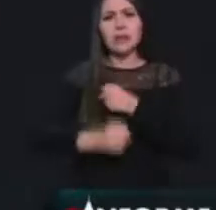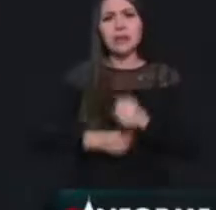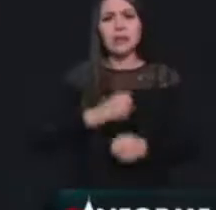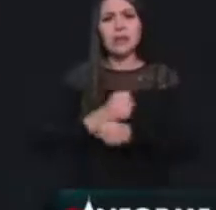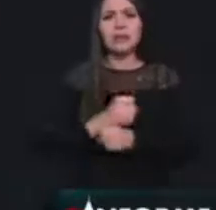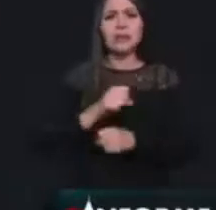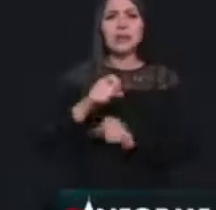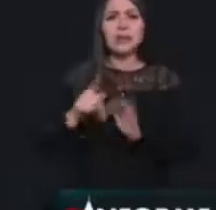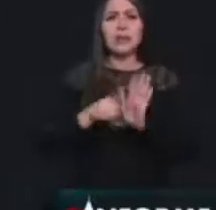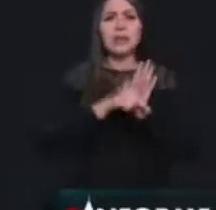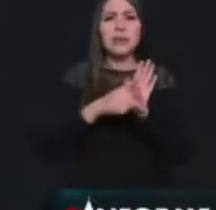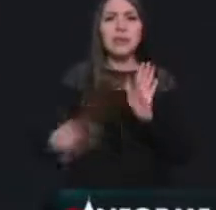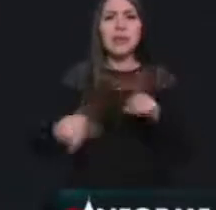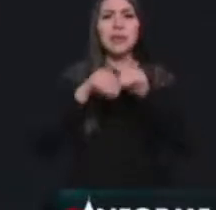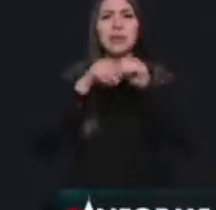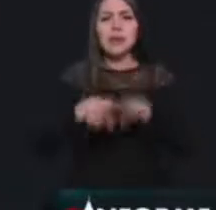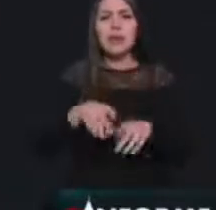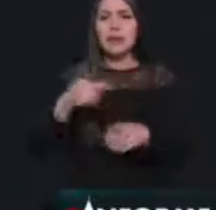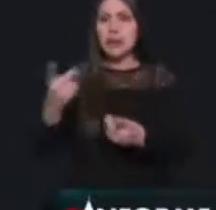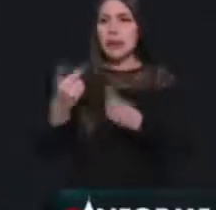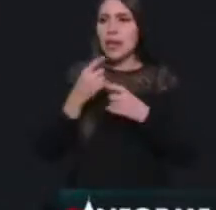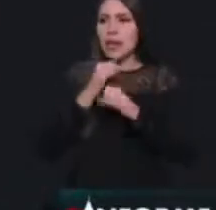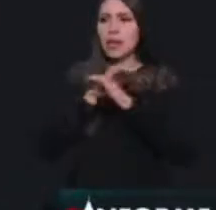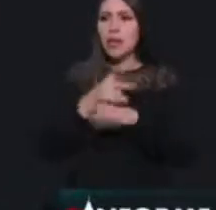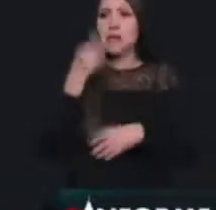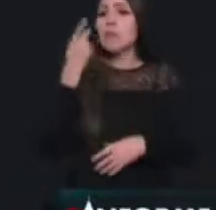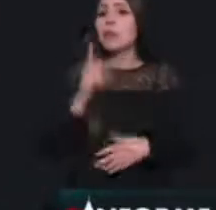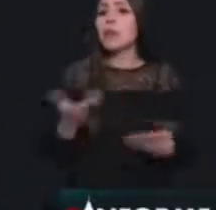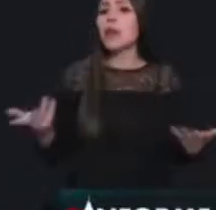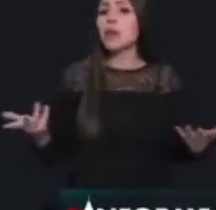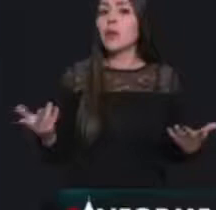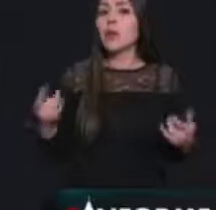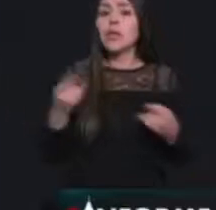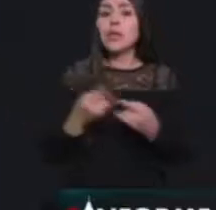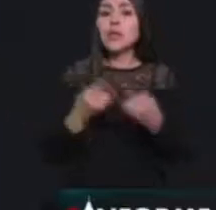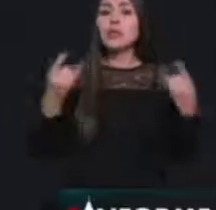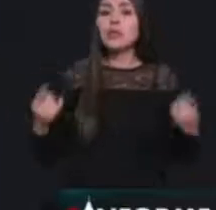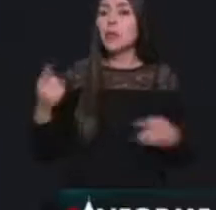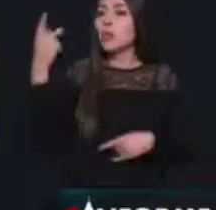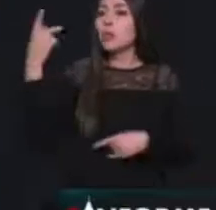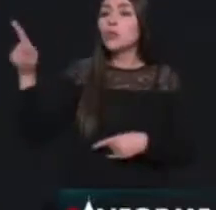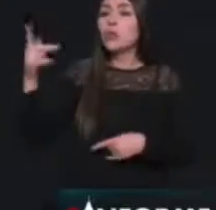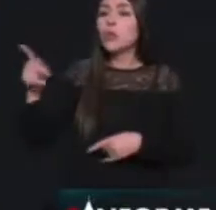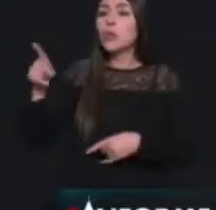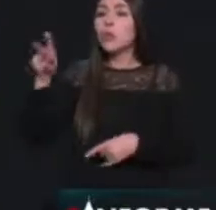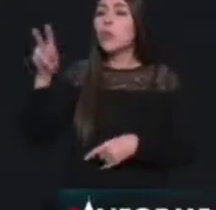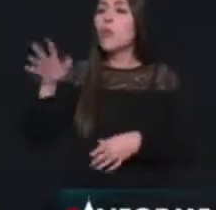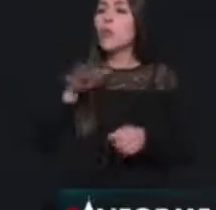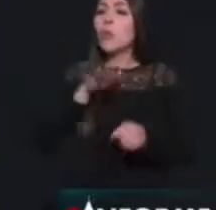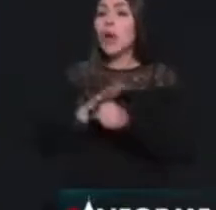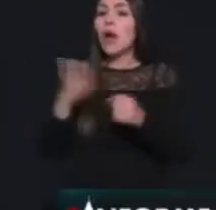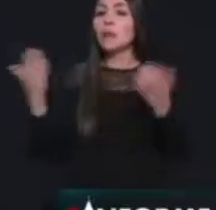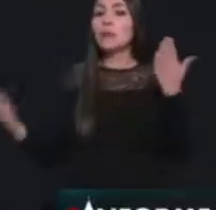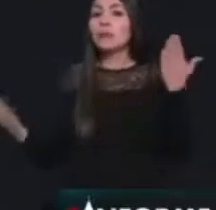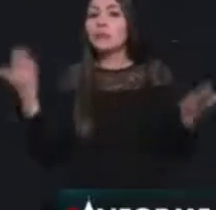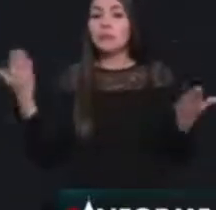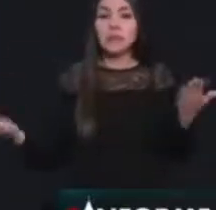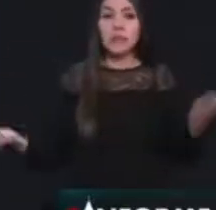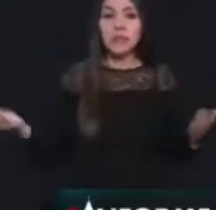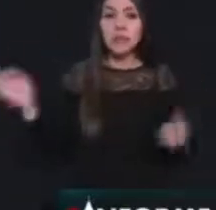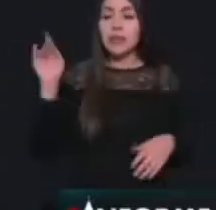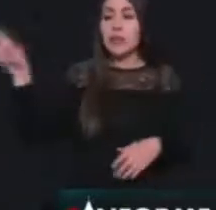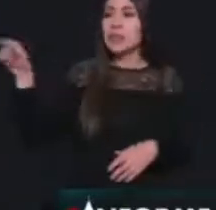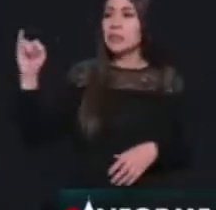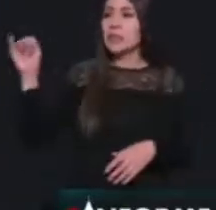es solamente un lado de la historia. ¿Cuál es ese lado de la historia? El que paga. Quizás es incluso el lado de la historia que está